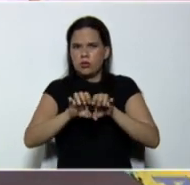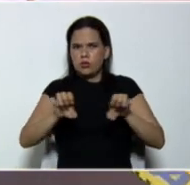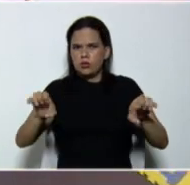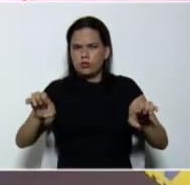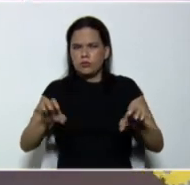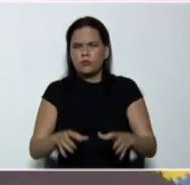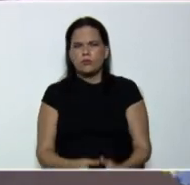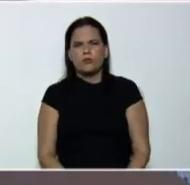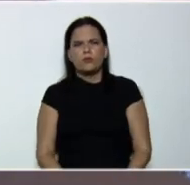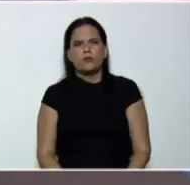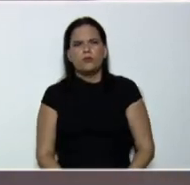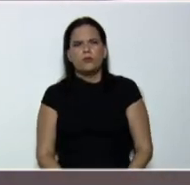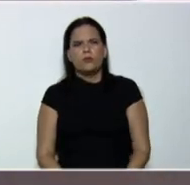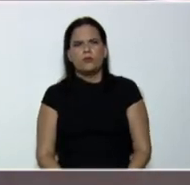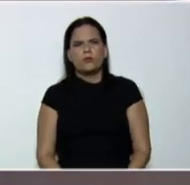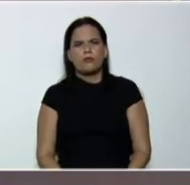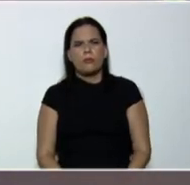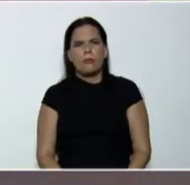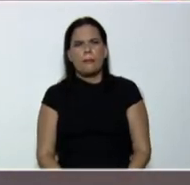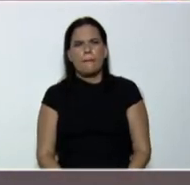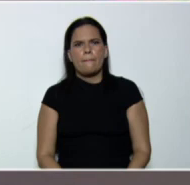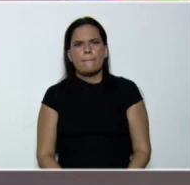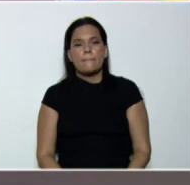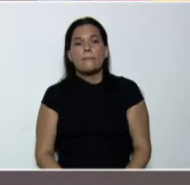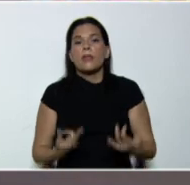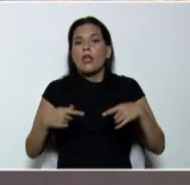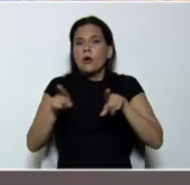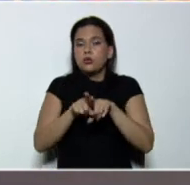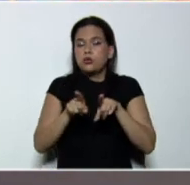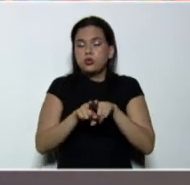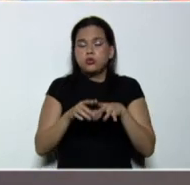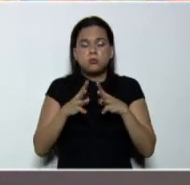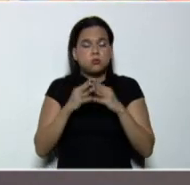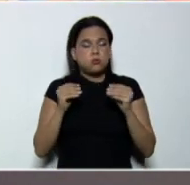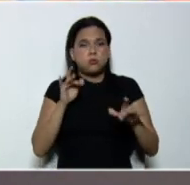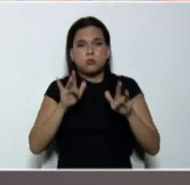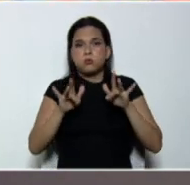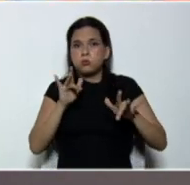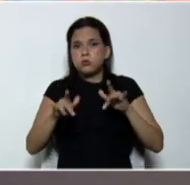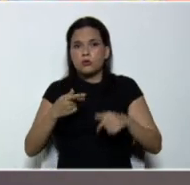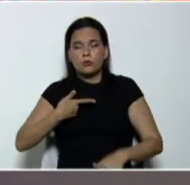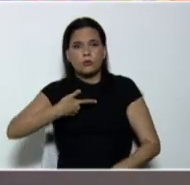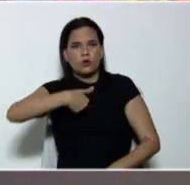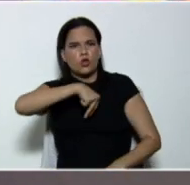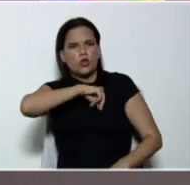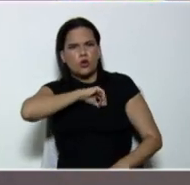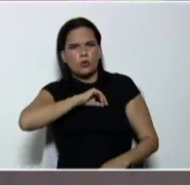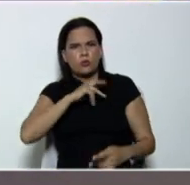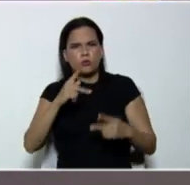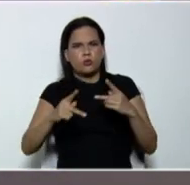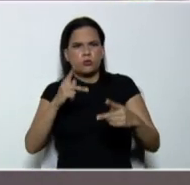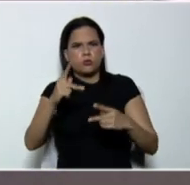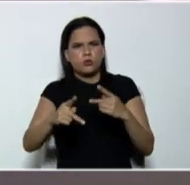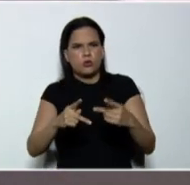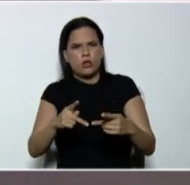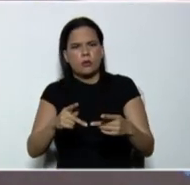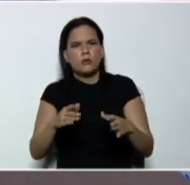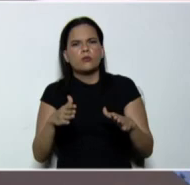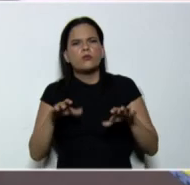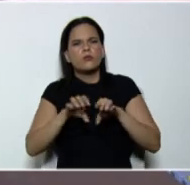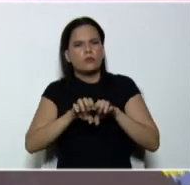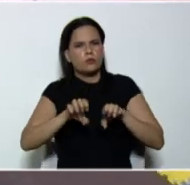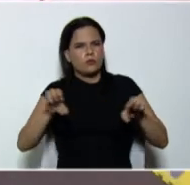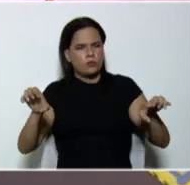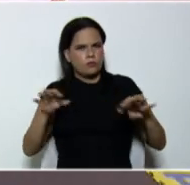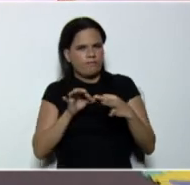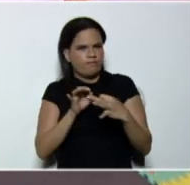Poder Popular para la Educación. Así también las redes de nuestro programa de educación a distancia